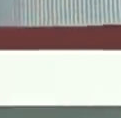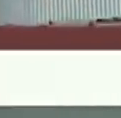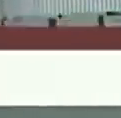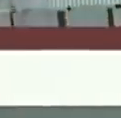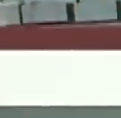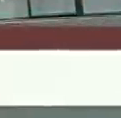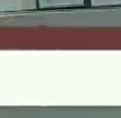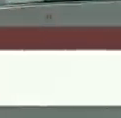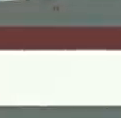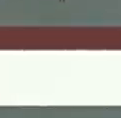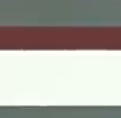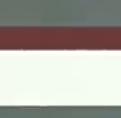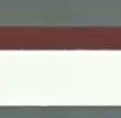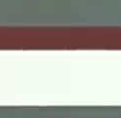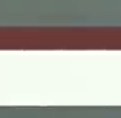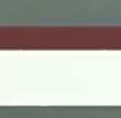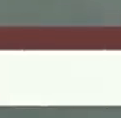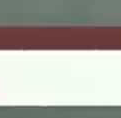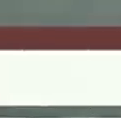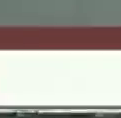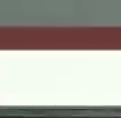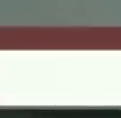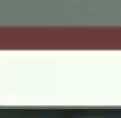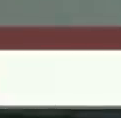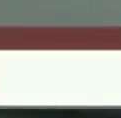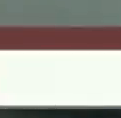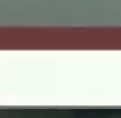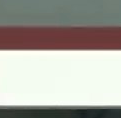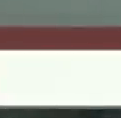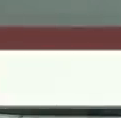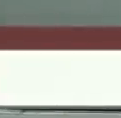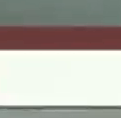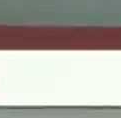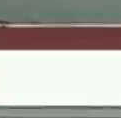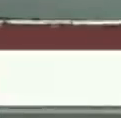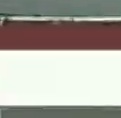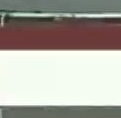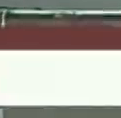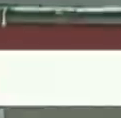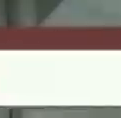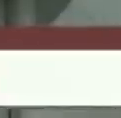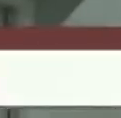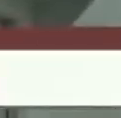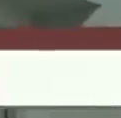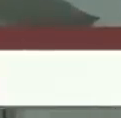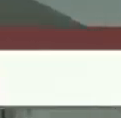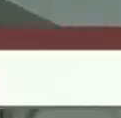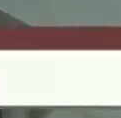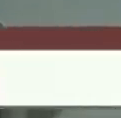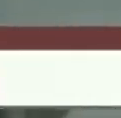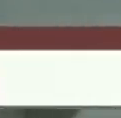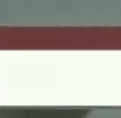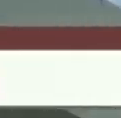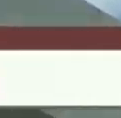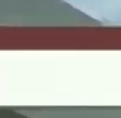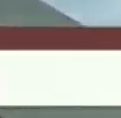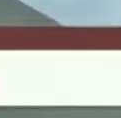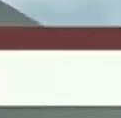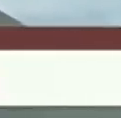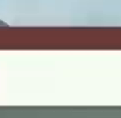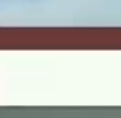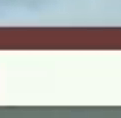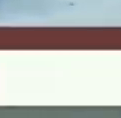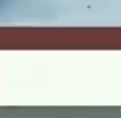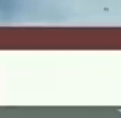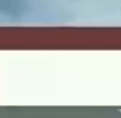ha cortado, pasa a lo que es una clasificación del grano. El cortado pasa como